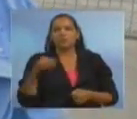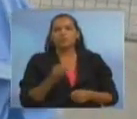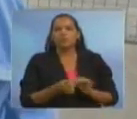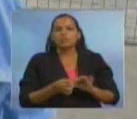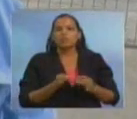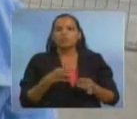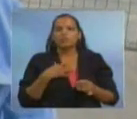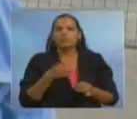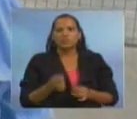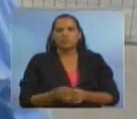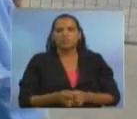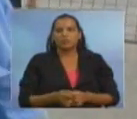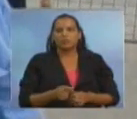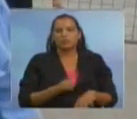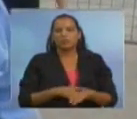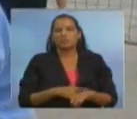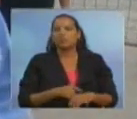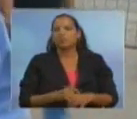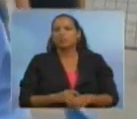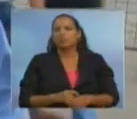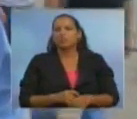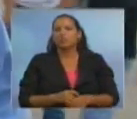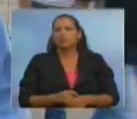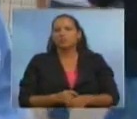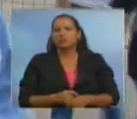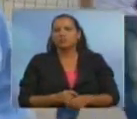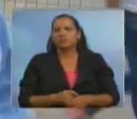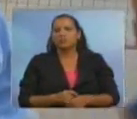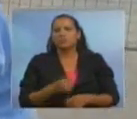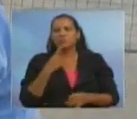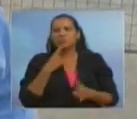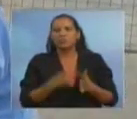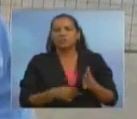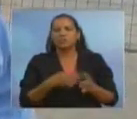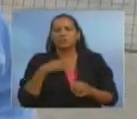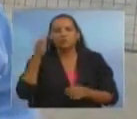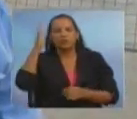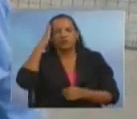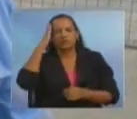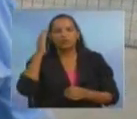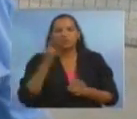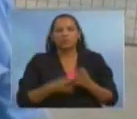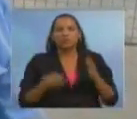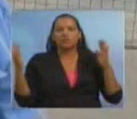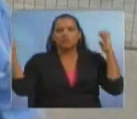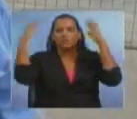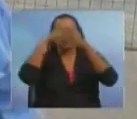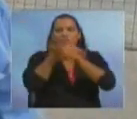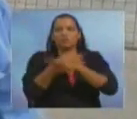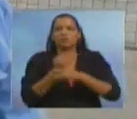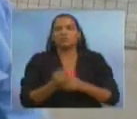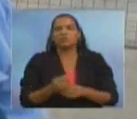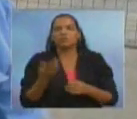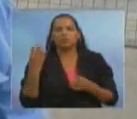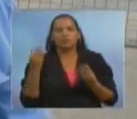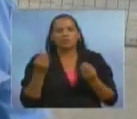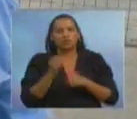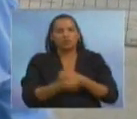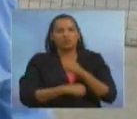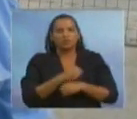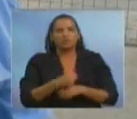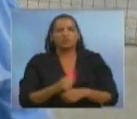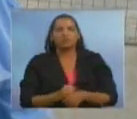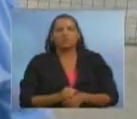arreglar esta cuestión de que ya tiempo se debía haber dado. Porque saben que este puente ya tiene algunos años